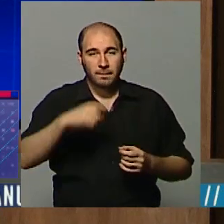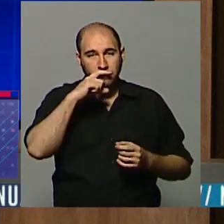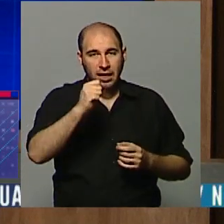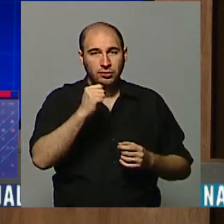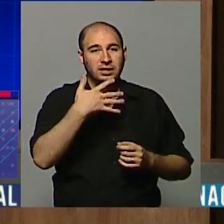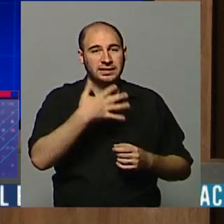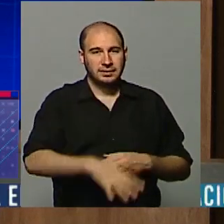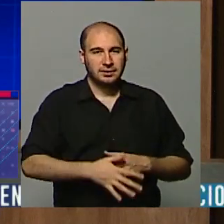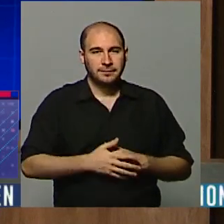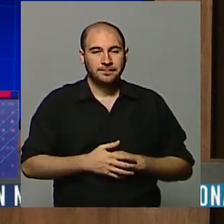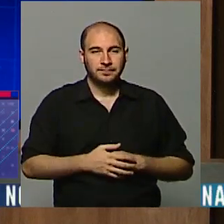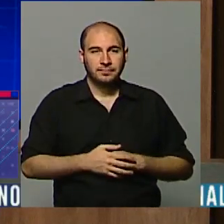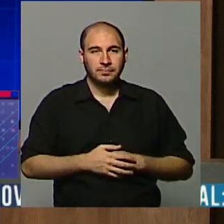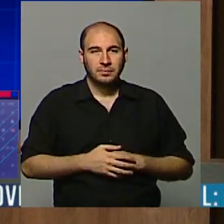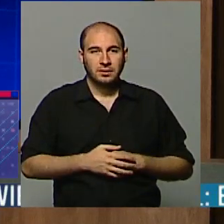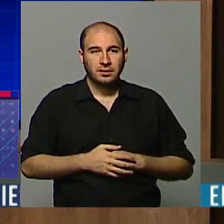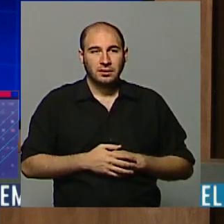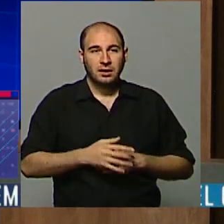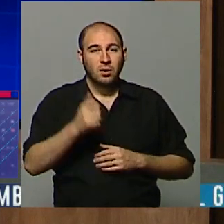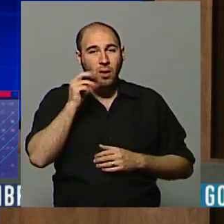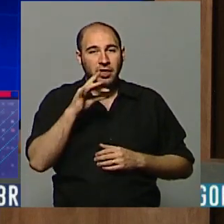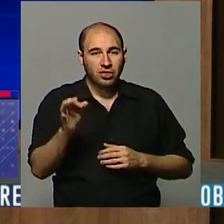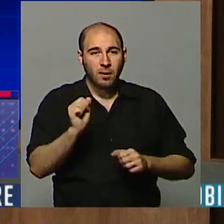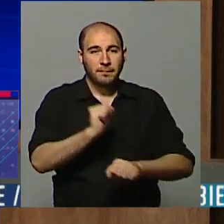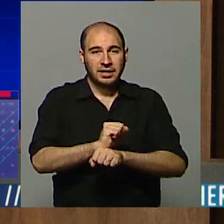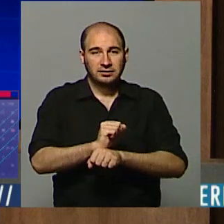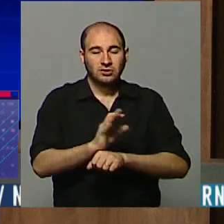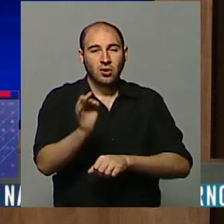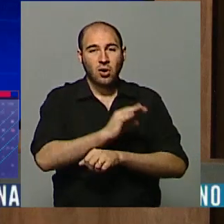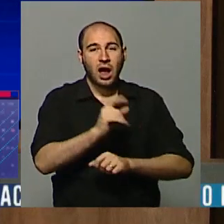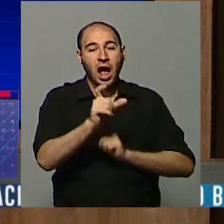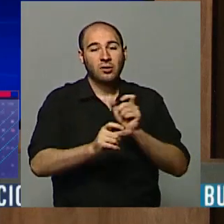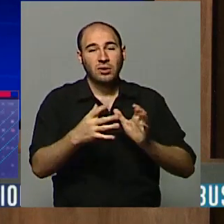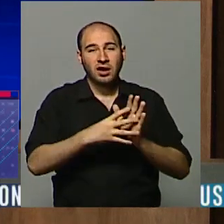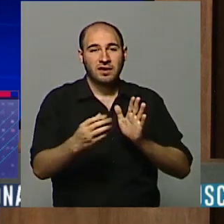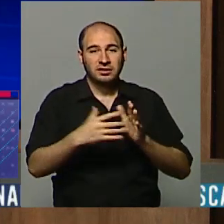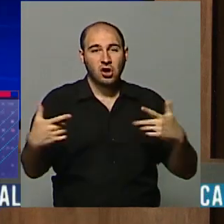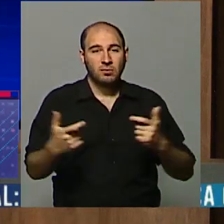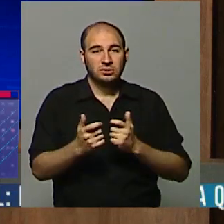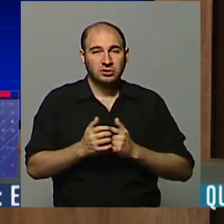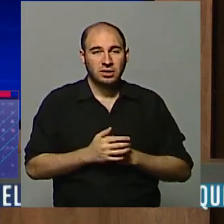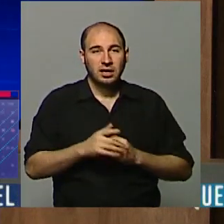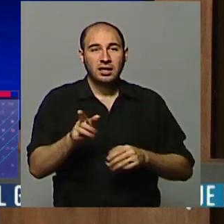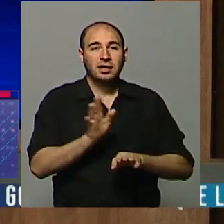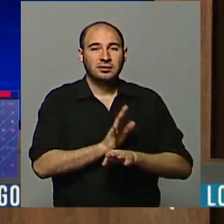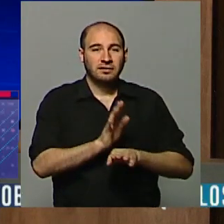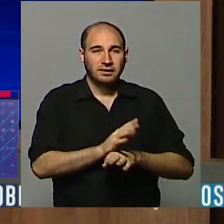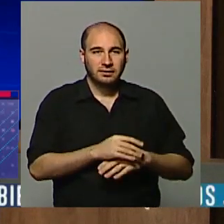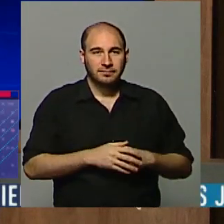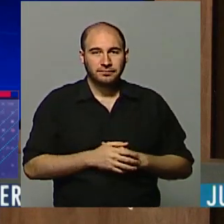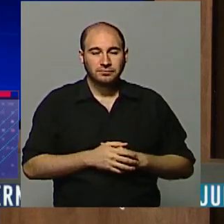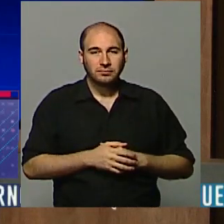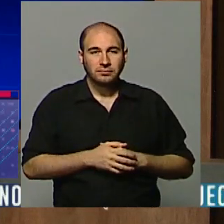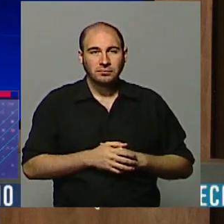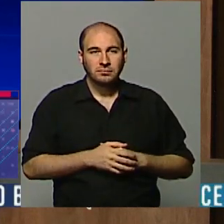entiende que, digamos, detener a Guaidó o poner en riesgo a alguno de los referentes opositores significaría